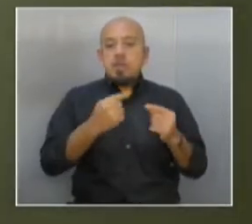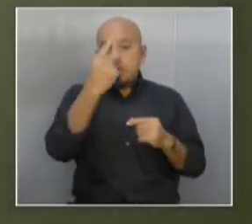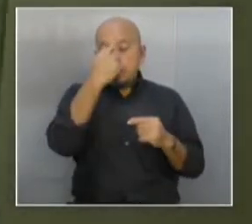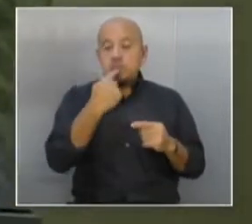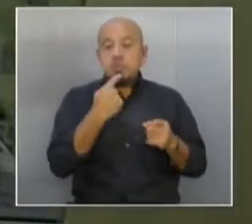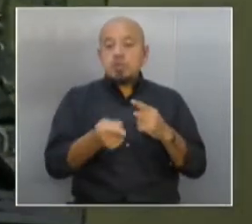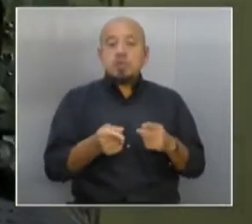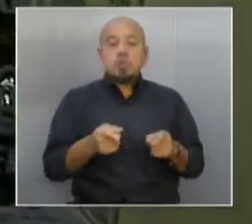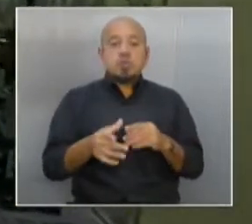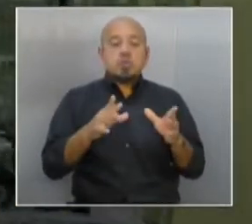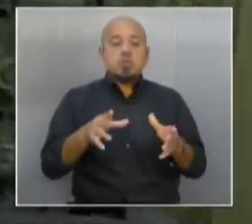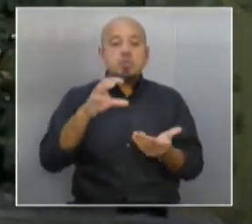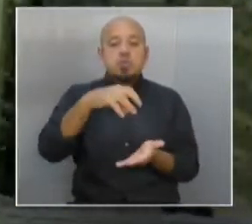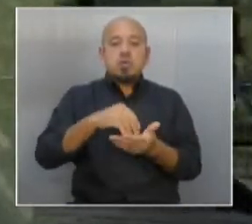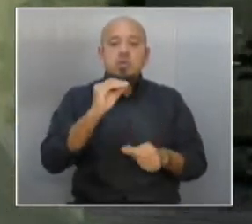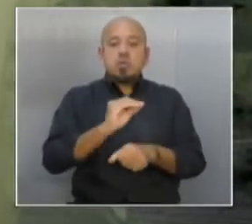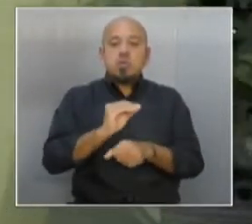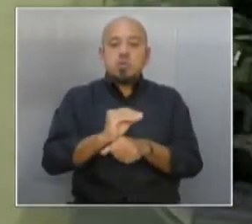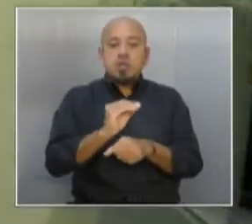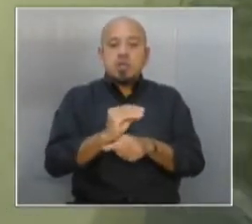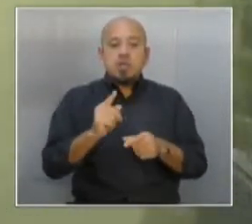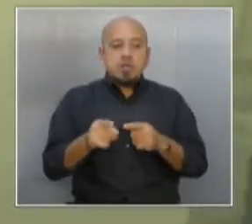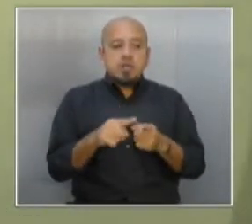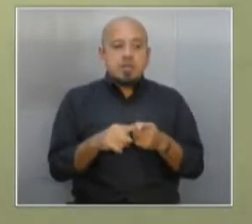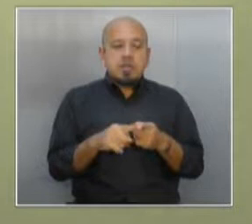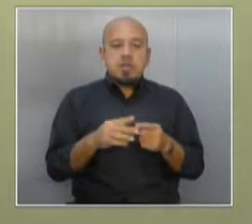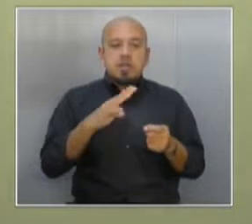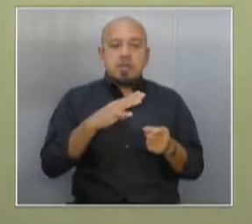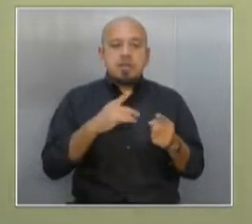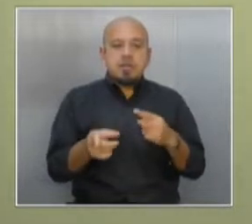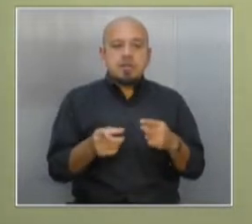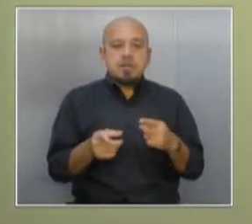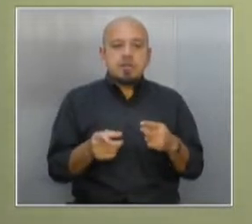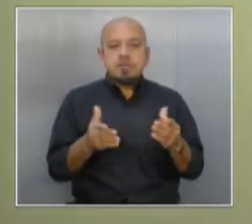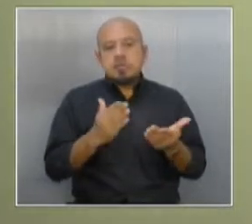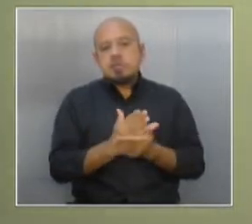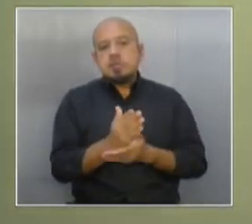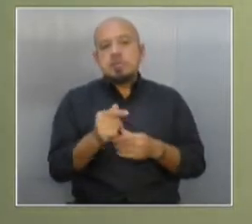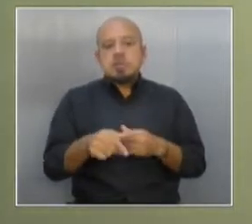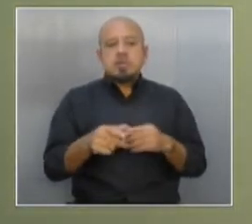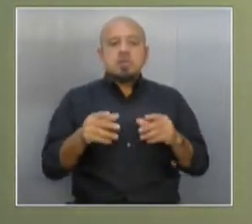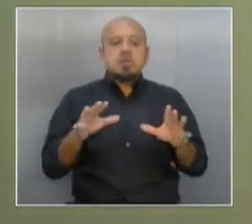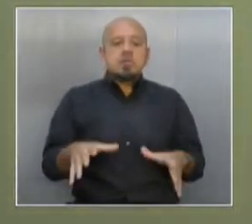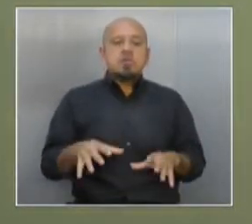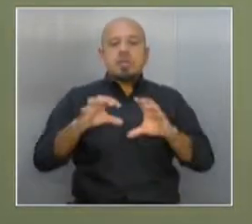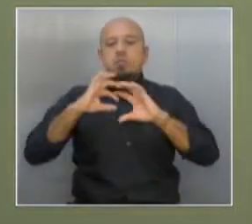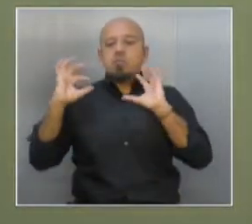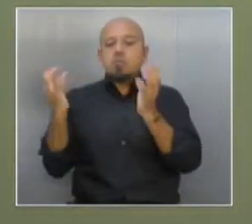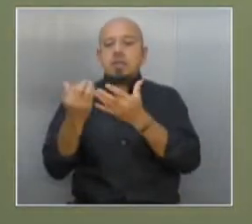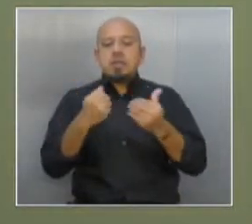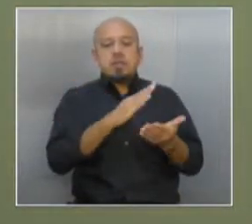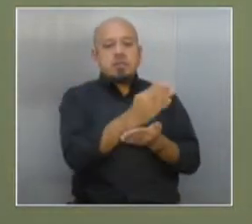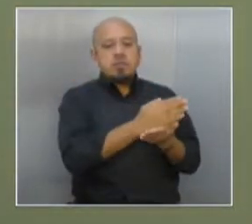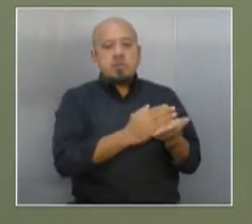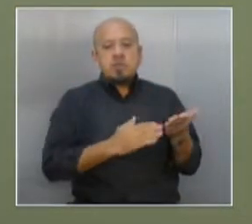es un centro cultural, entonces, bueno, genera, es siempre sede del Mundial Poético, genera presentaciones